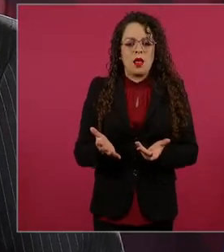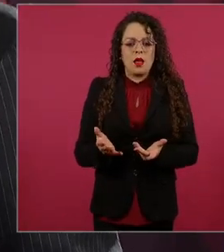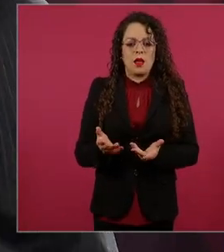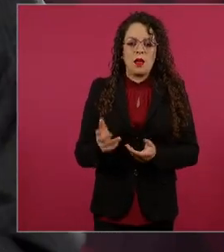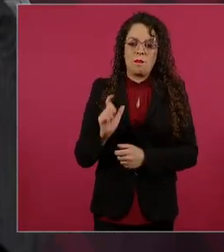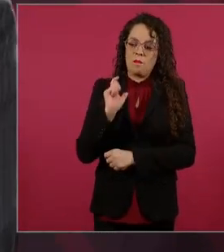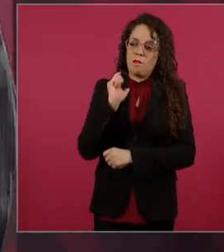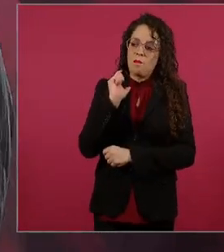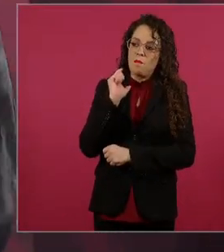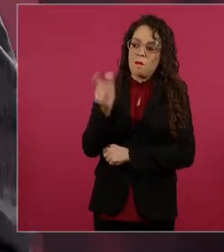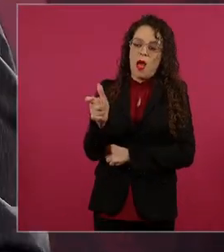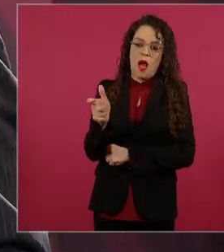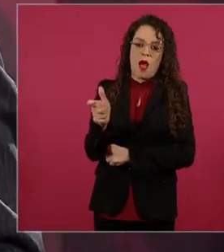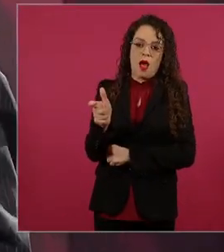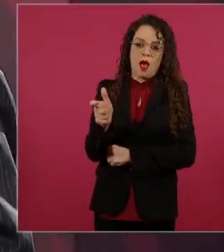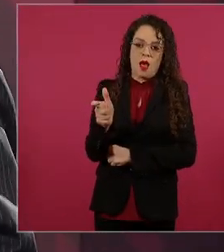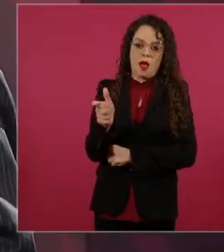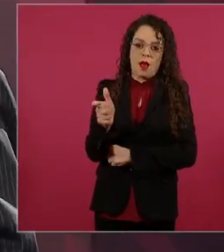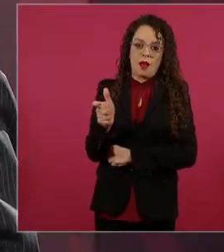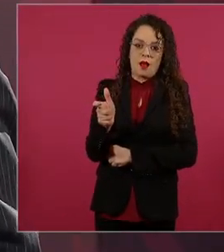aunque parece increíble